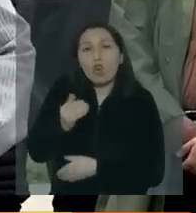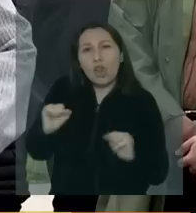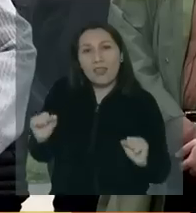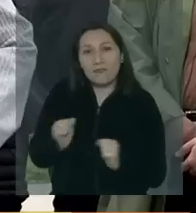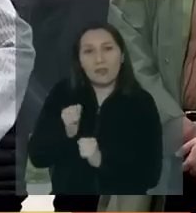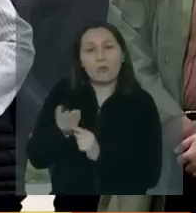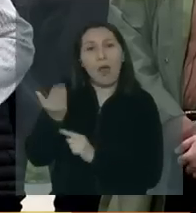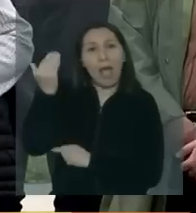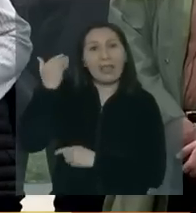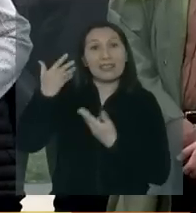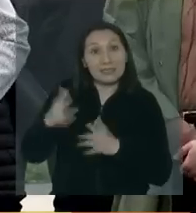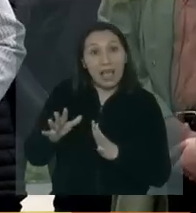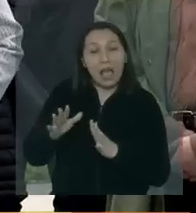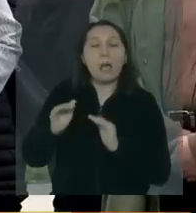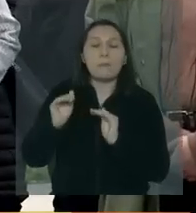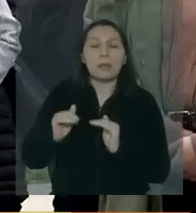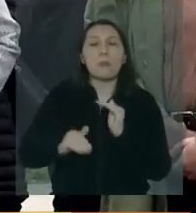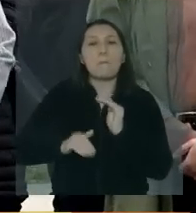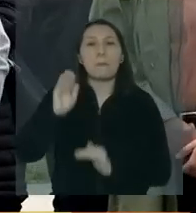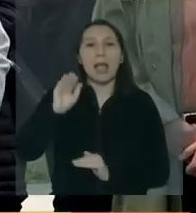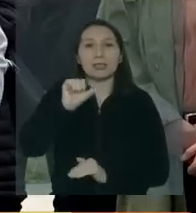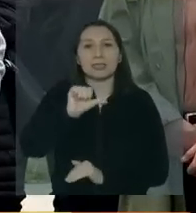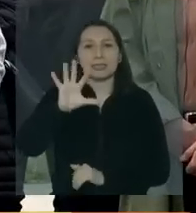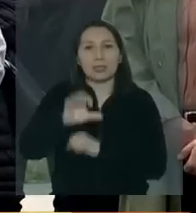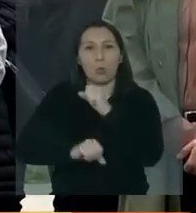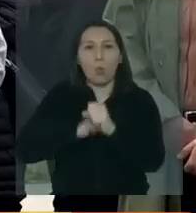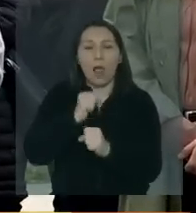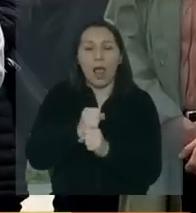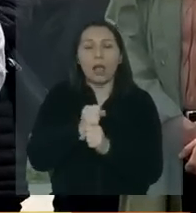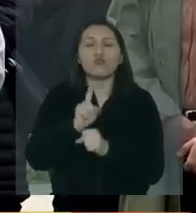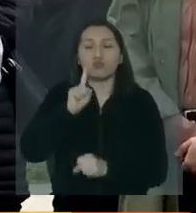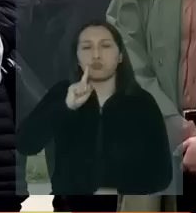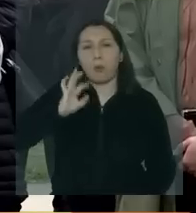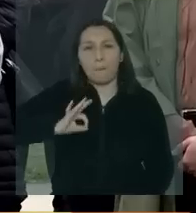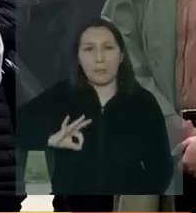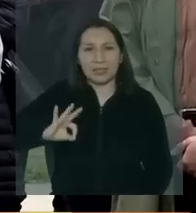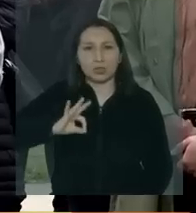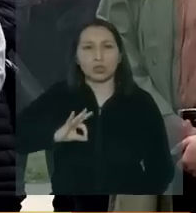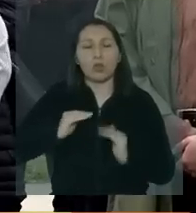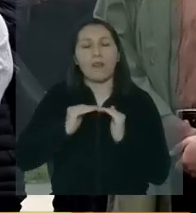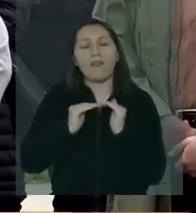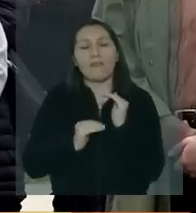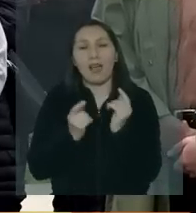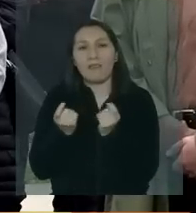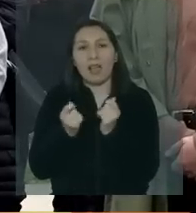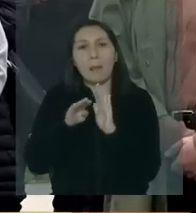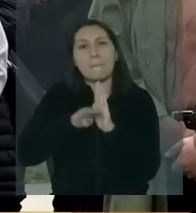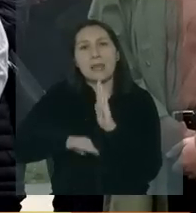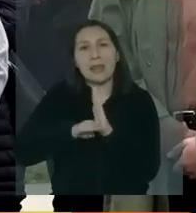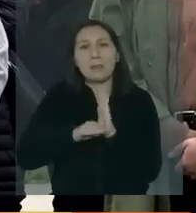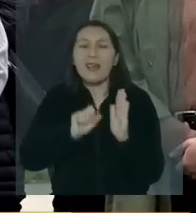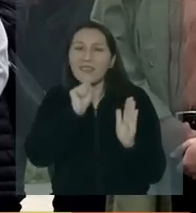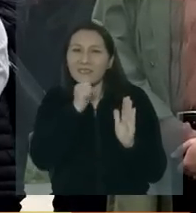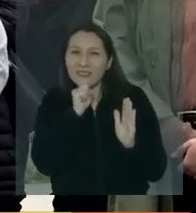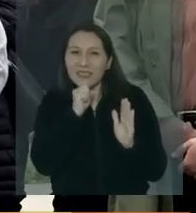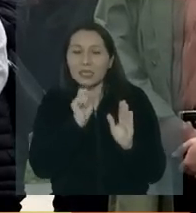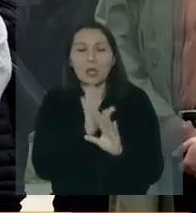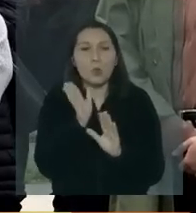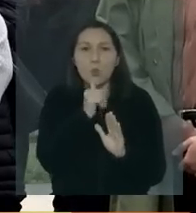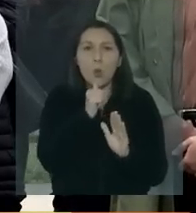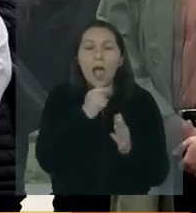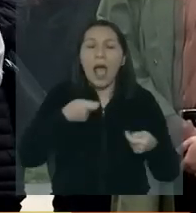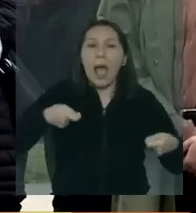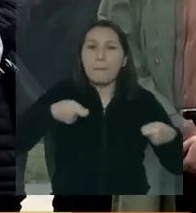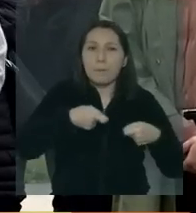de invierno tradicional, que son mayores de 65 años y con pensión inferior a la pensión mínima de vejez, sin contar el